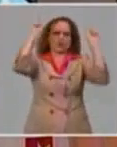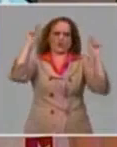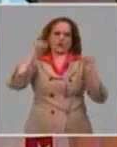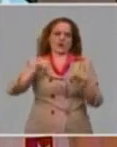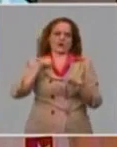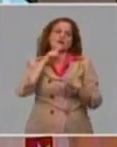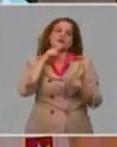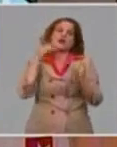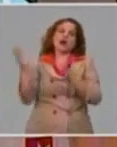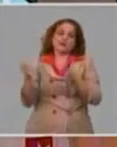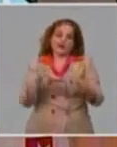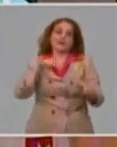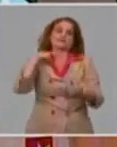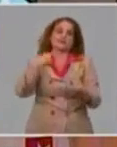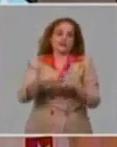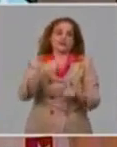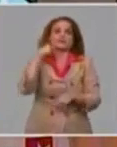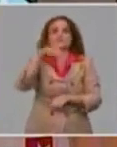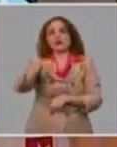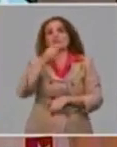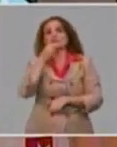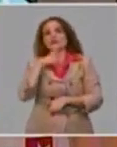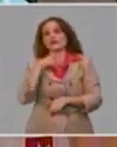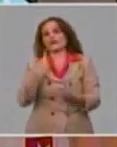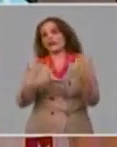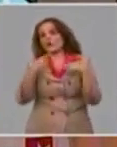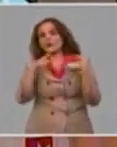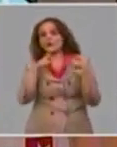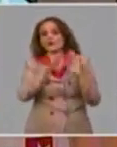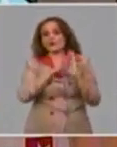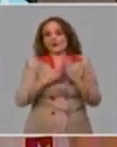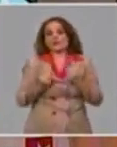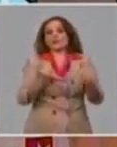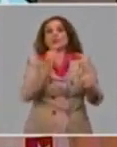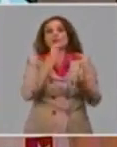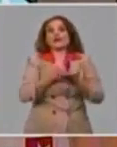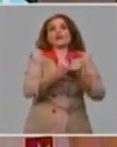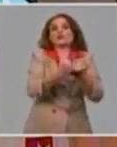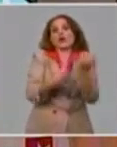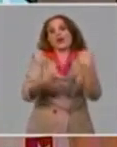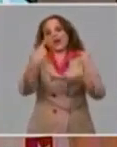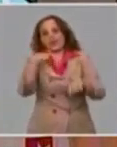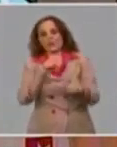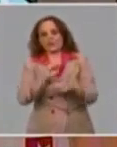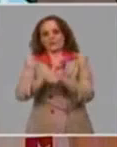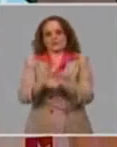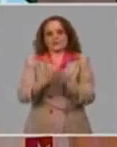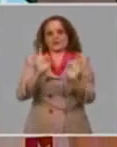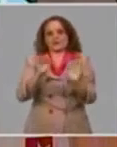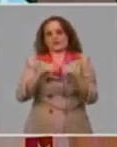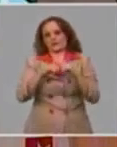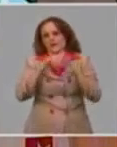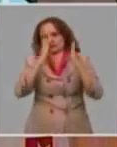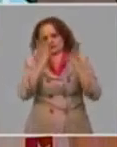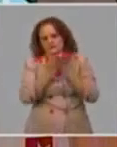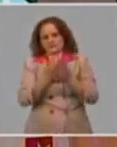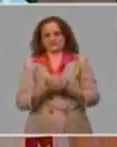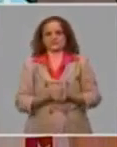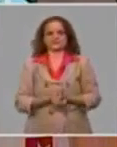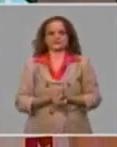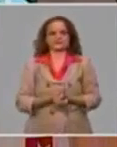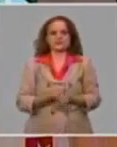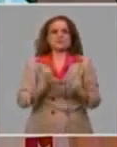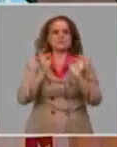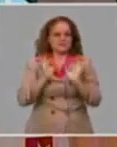el tema de enfrentar también la pandemia. En este caso, nosotros en lo que tiene que ver con el enfrentamiento a la